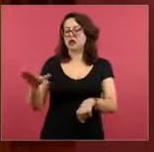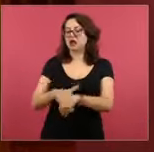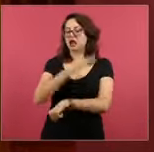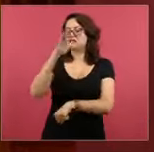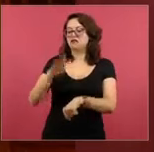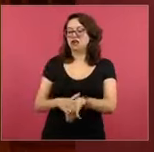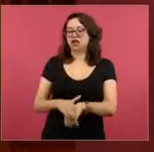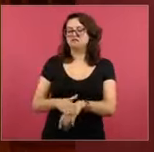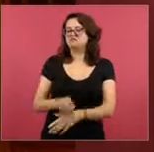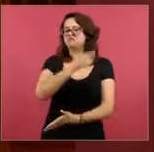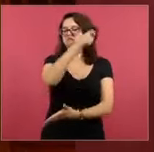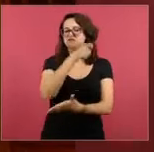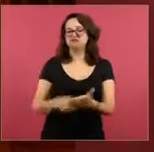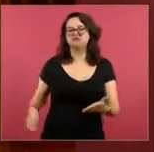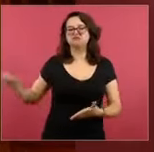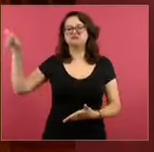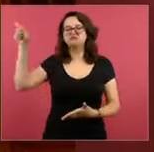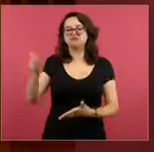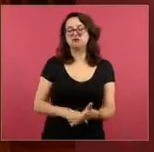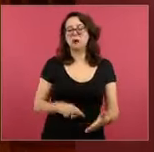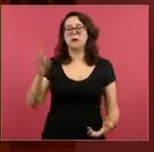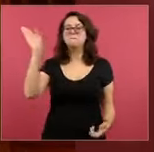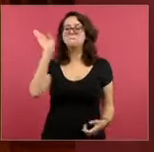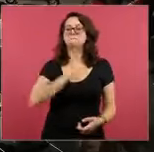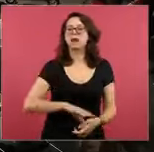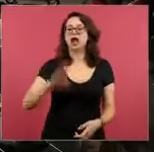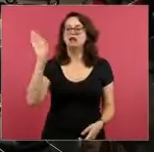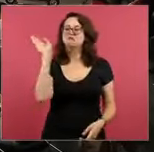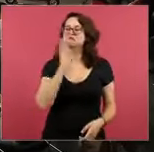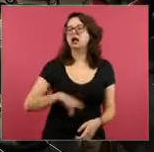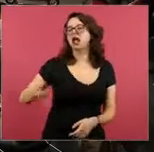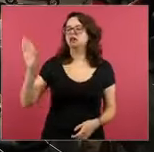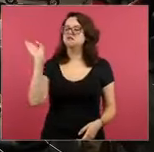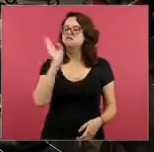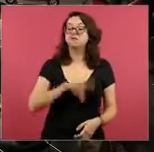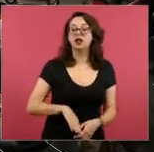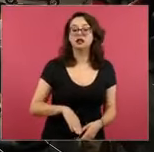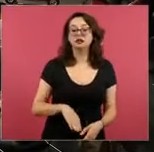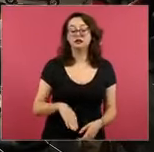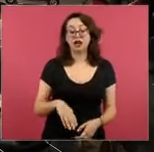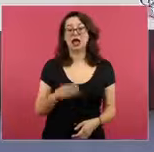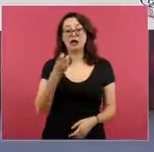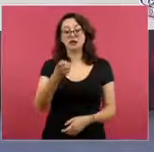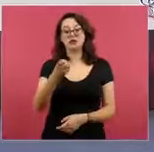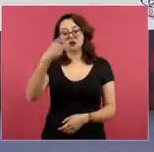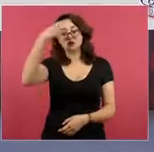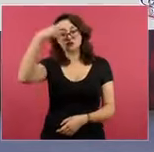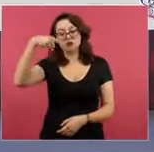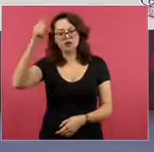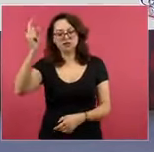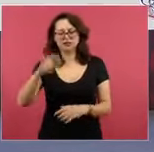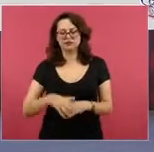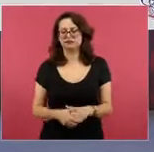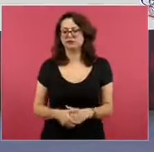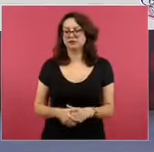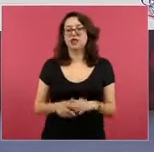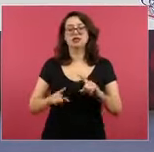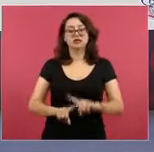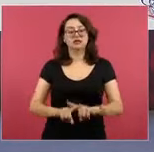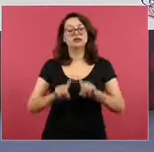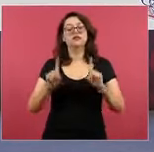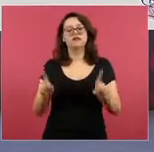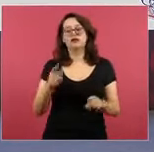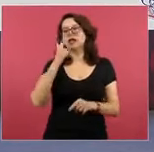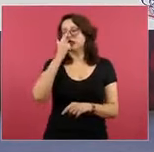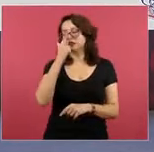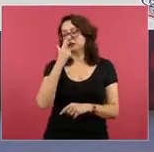está mal, está mal, está mal, que decirle al estudiante, a ver, esto es lo que estás desarrollando, me parece